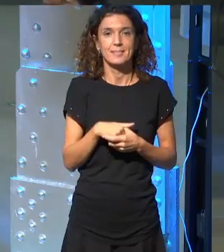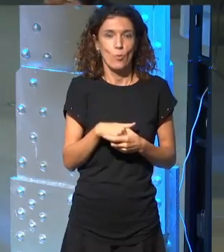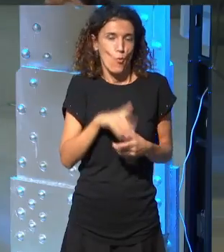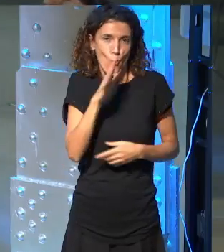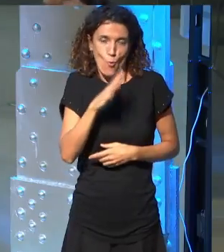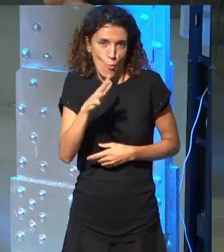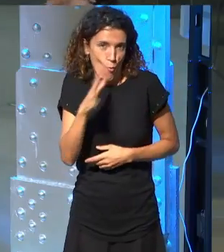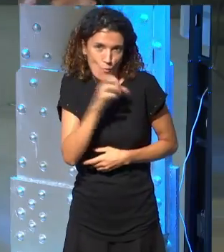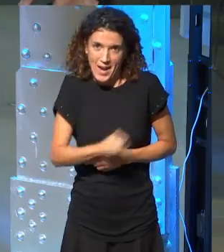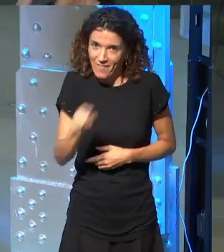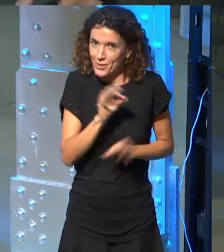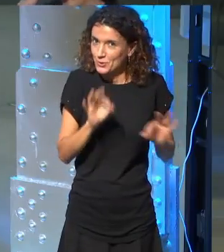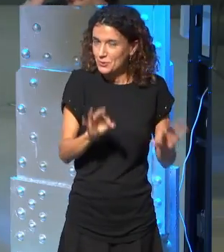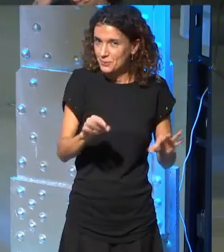guay.